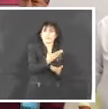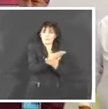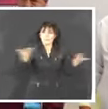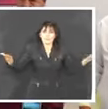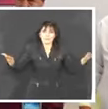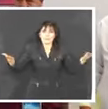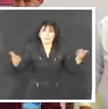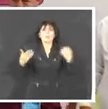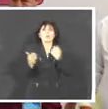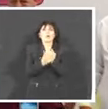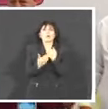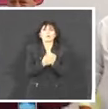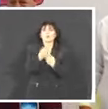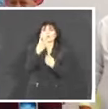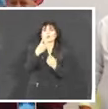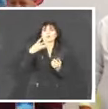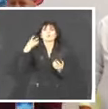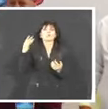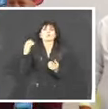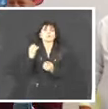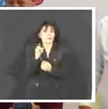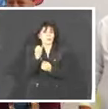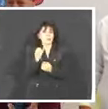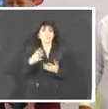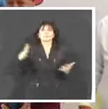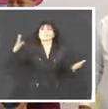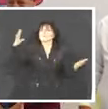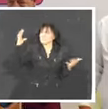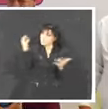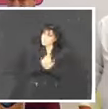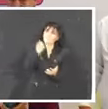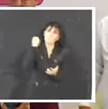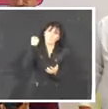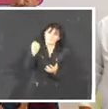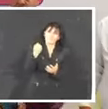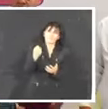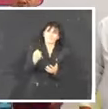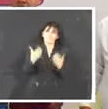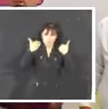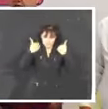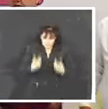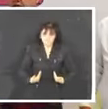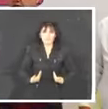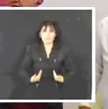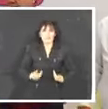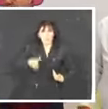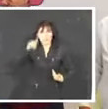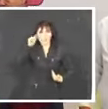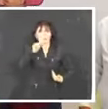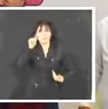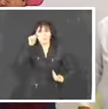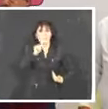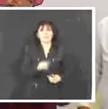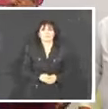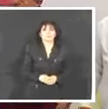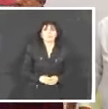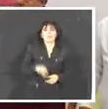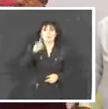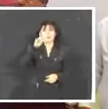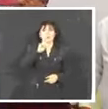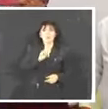que este 2 de junio vamos a ganar. Y en mí siempre tendrán una mujer